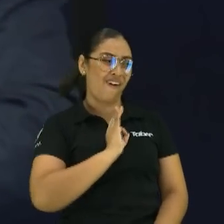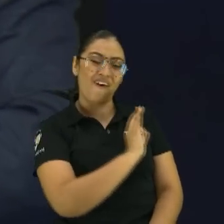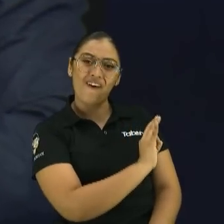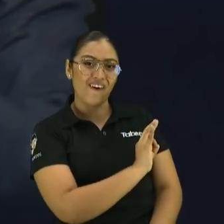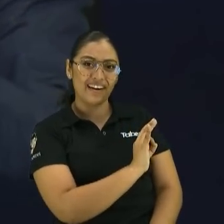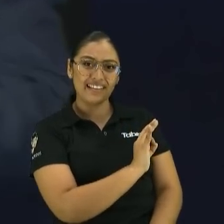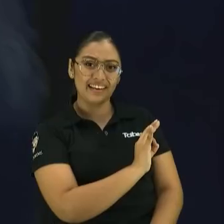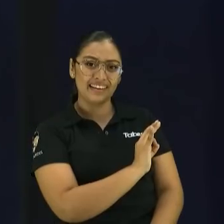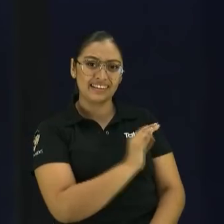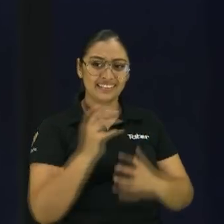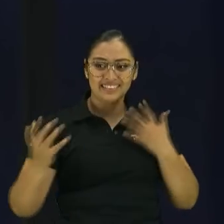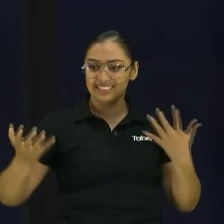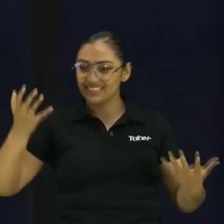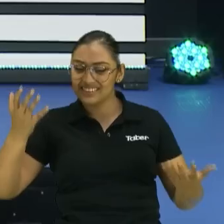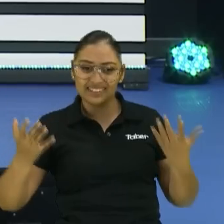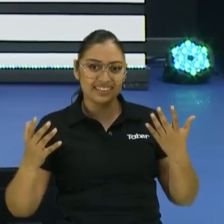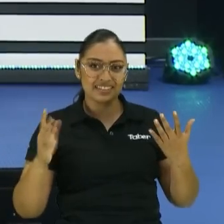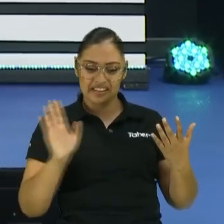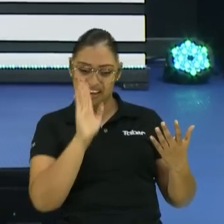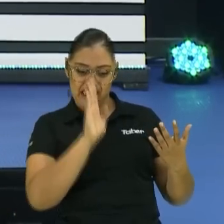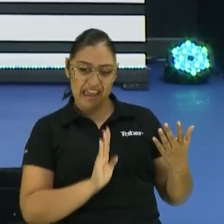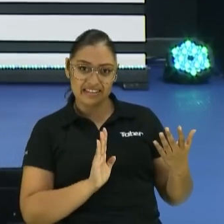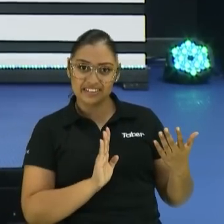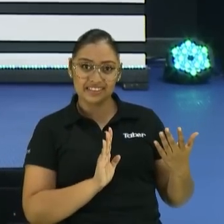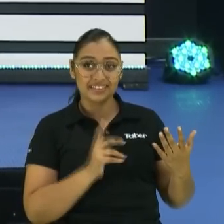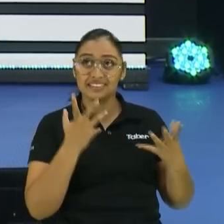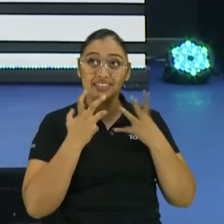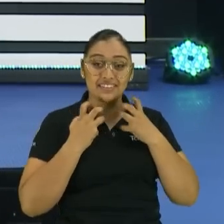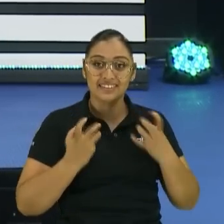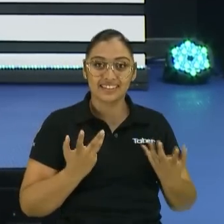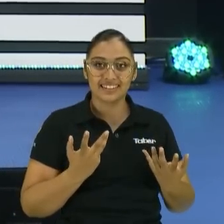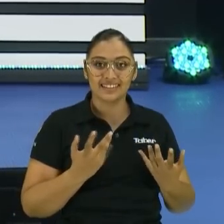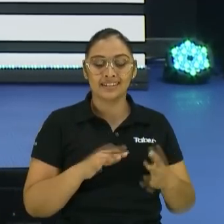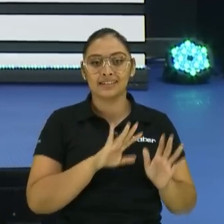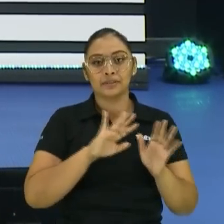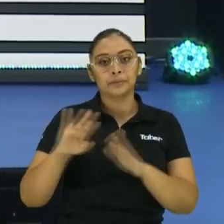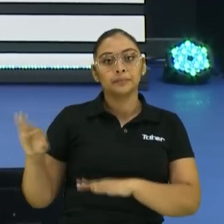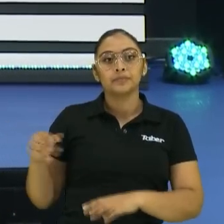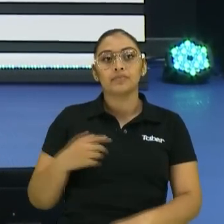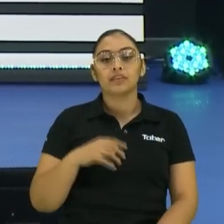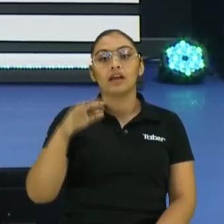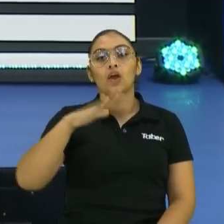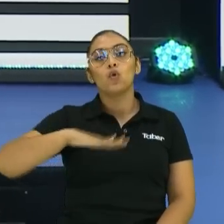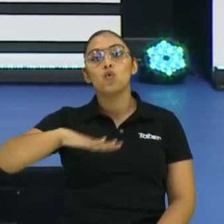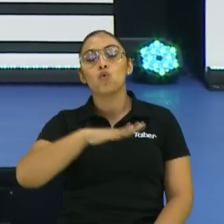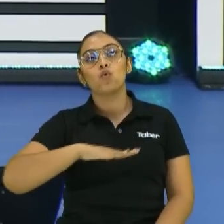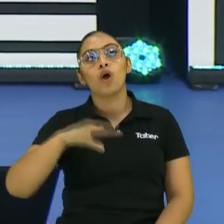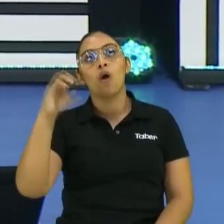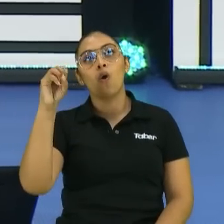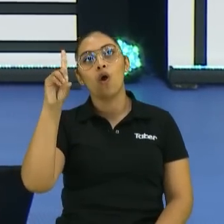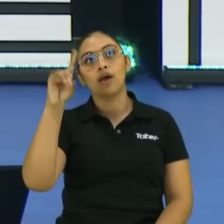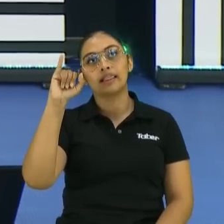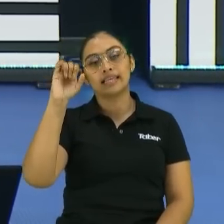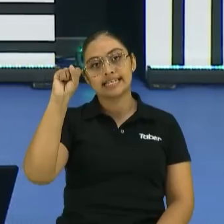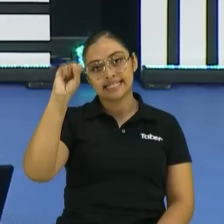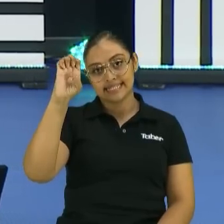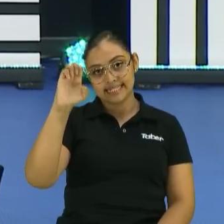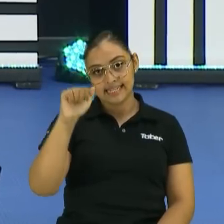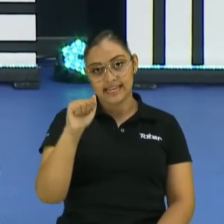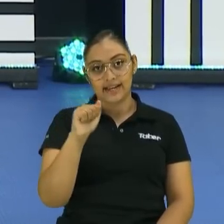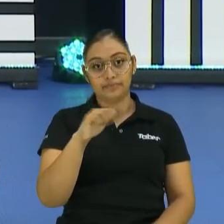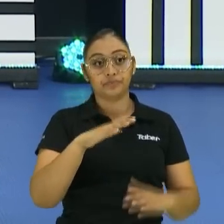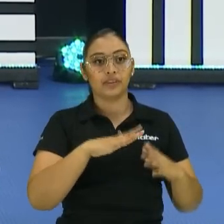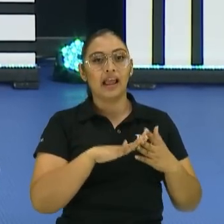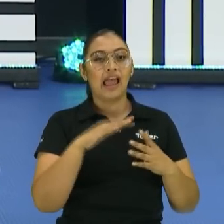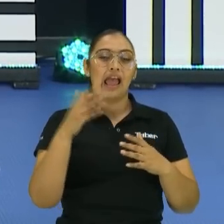ser que la odisea yo antes decía la odisea no es la Odisea corrido el nombre Era una ciudad que se había levantado después de un terremoto de